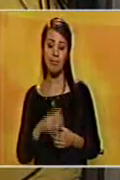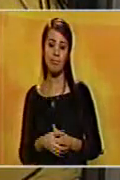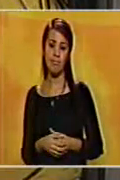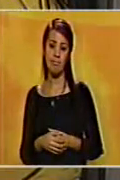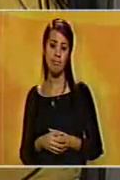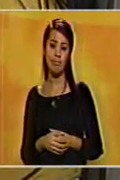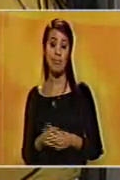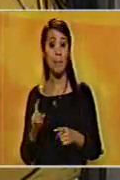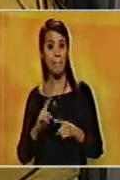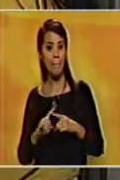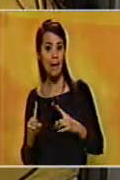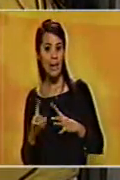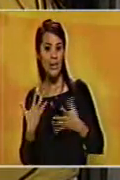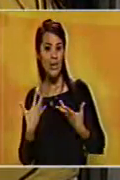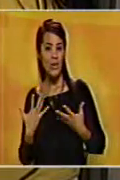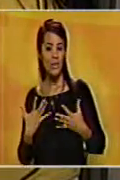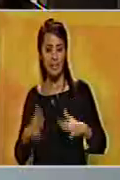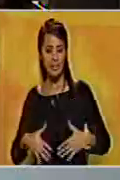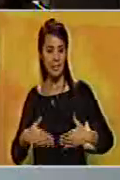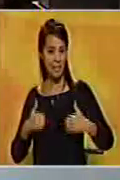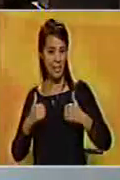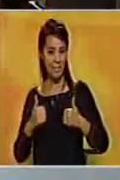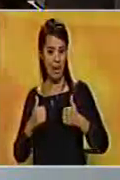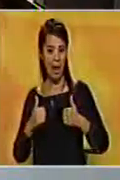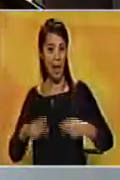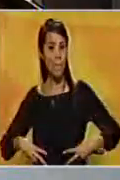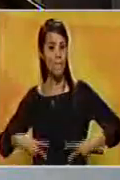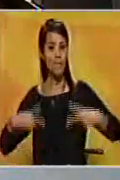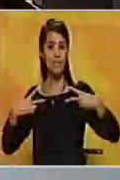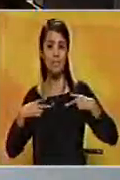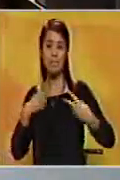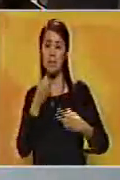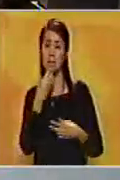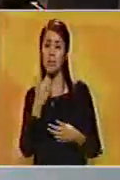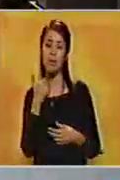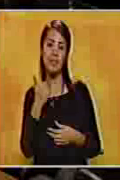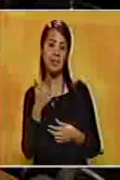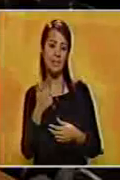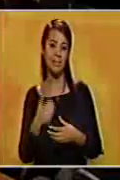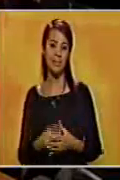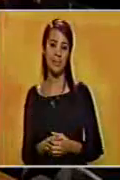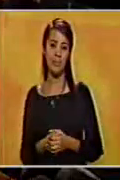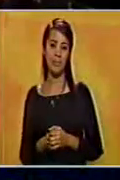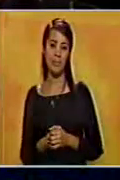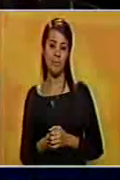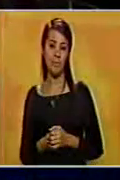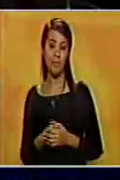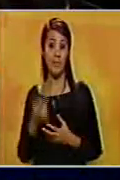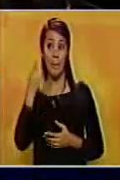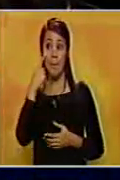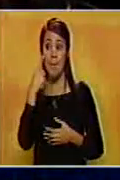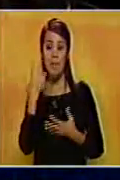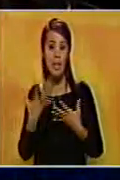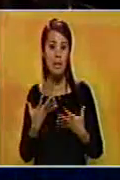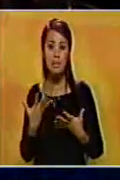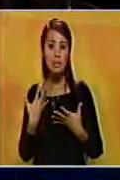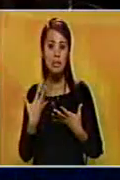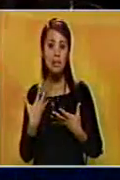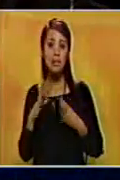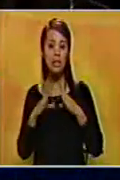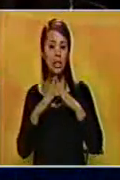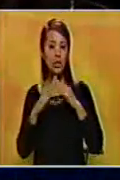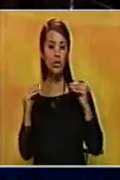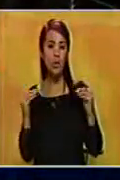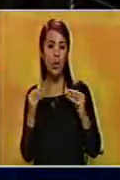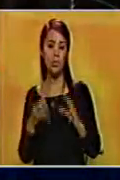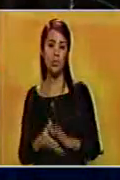la adrenalina de tener la vida de otros en sus manos es la mayor cura y la mayor motivación. Que estamos pendientes de todo lo que